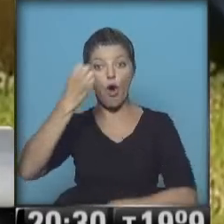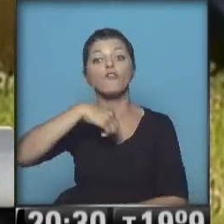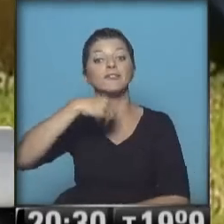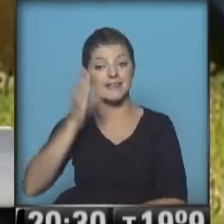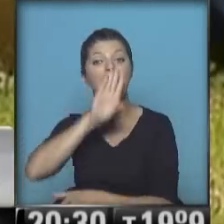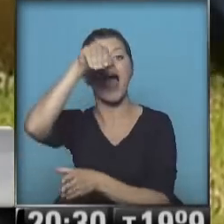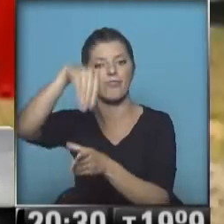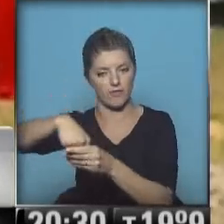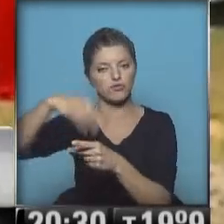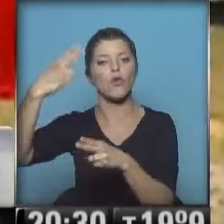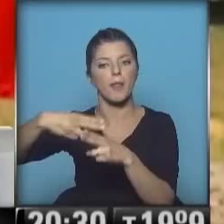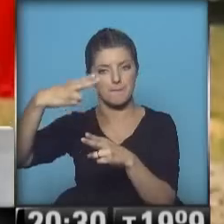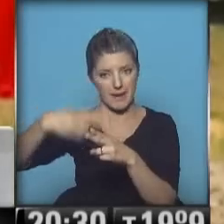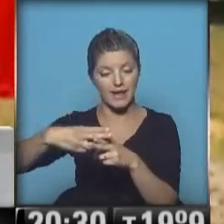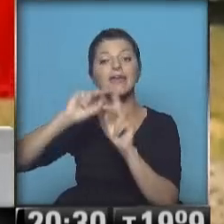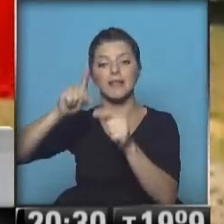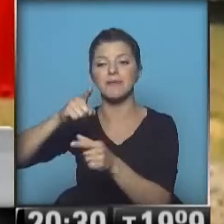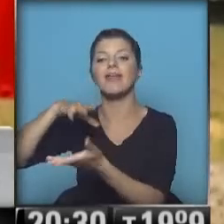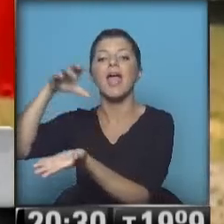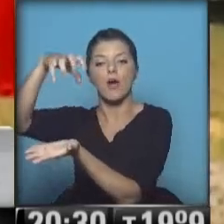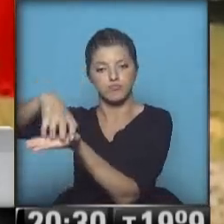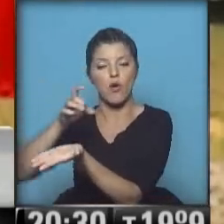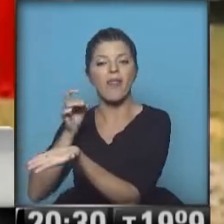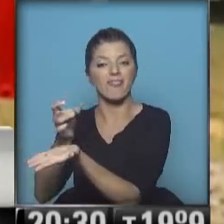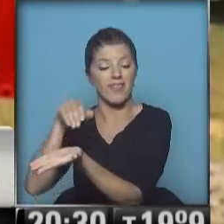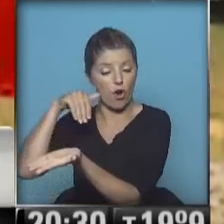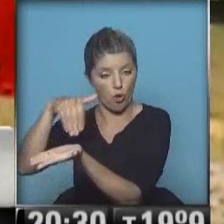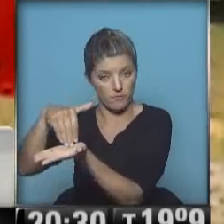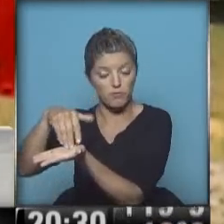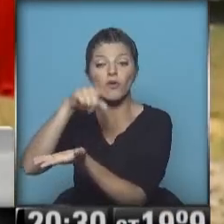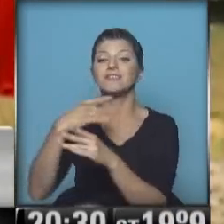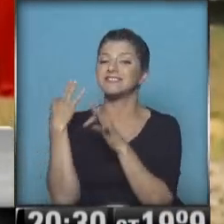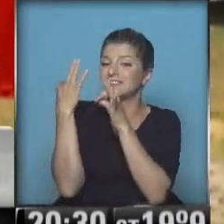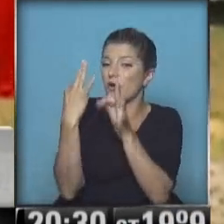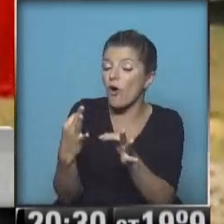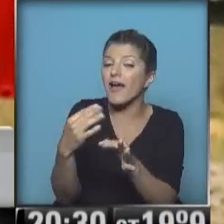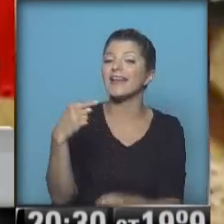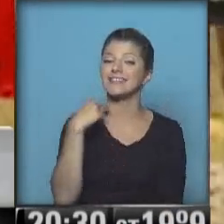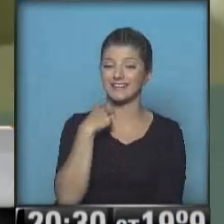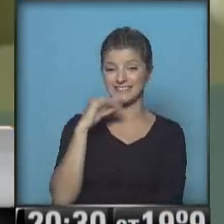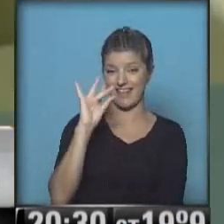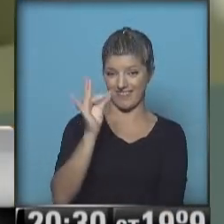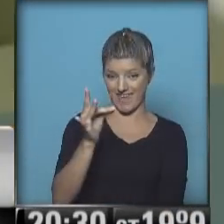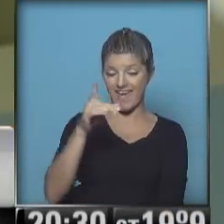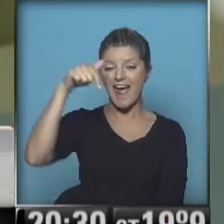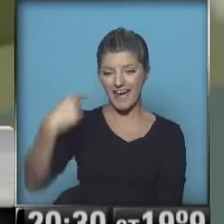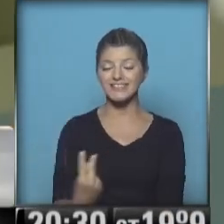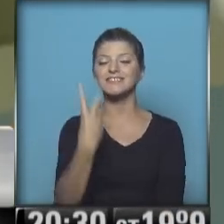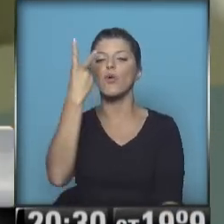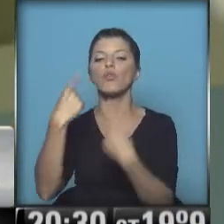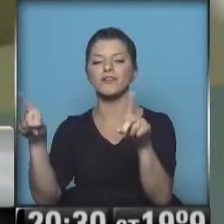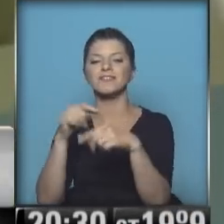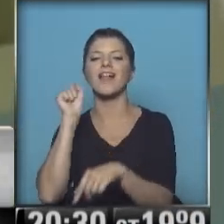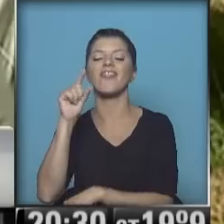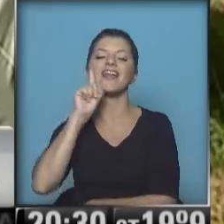Parque Agnesi y en la terminal de ómnibus, llegó el 13D. Este será el segundo recital del Indio Solari en este